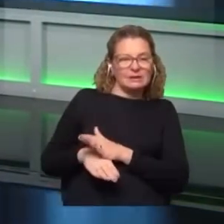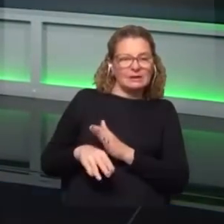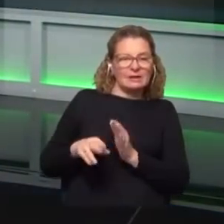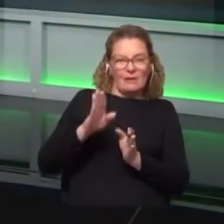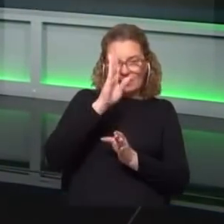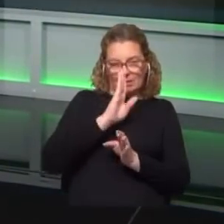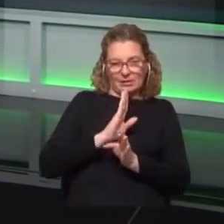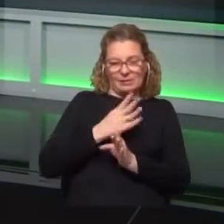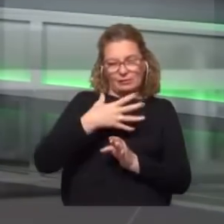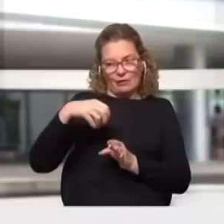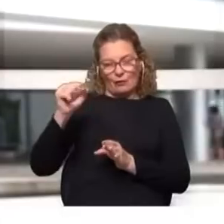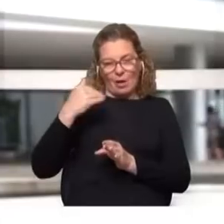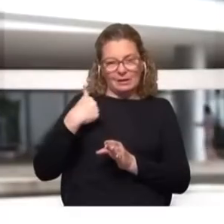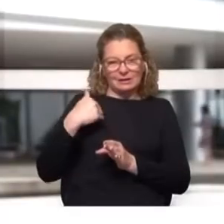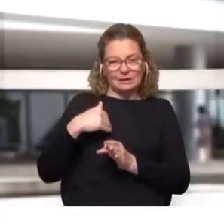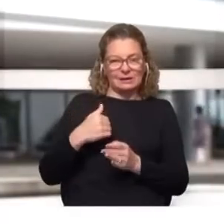brasileña